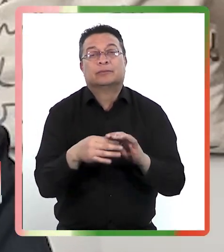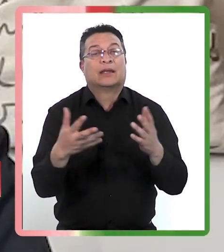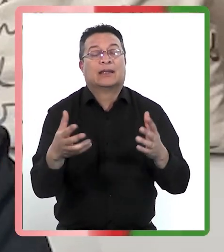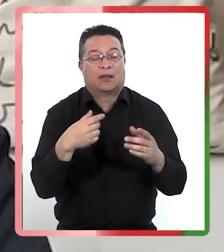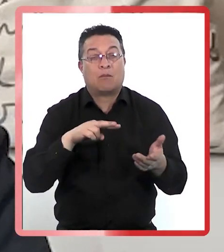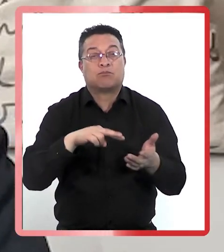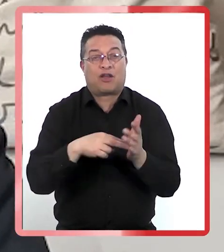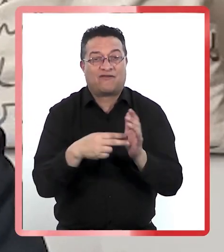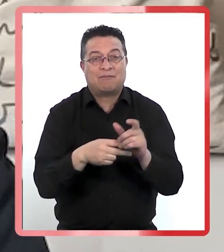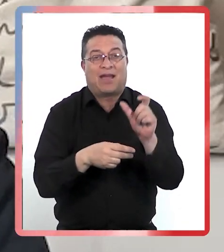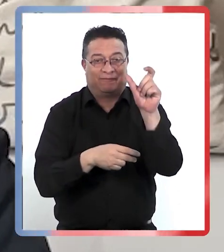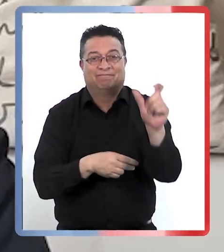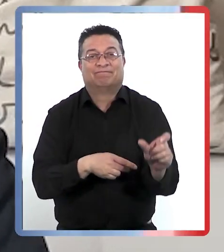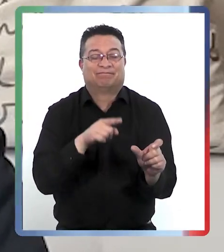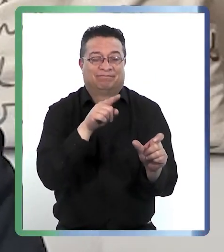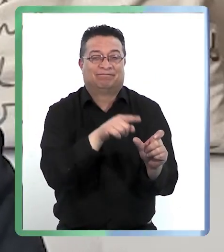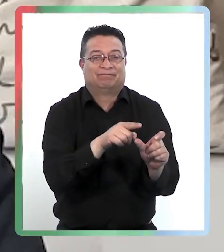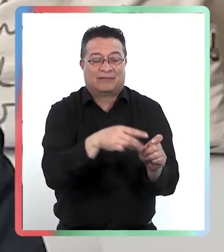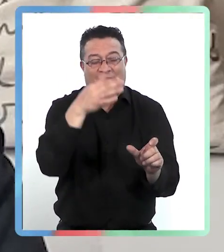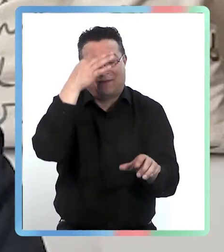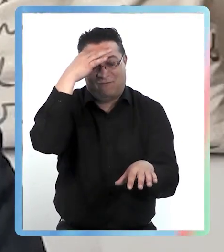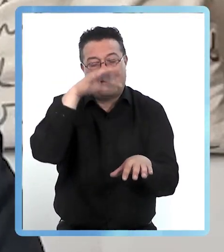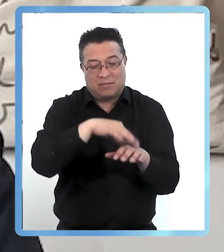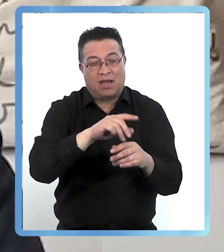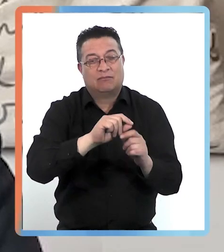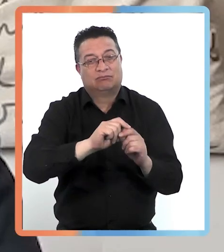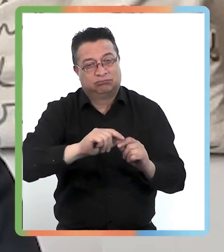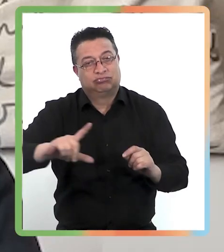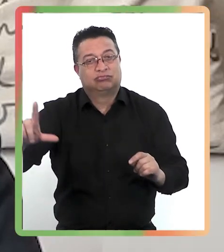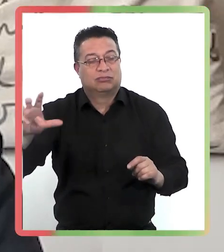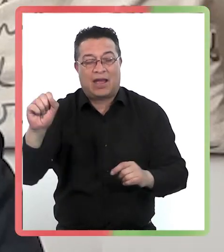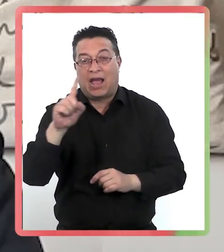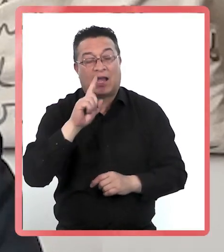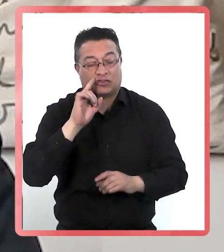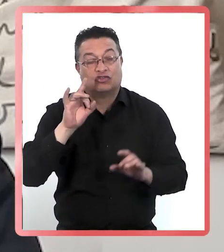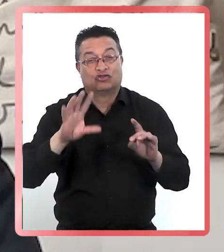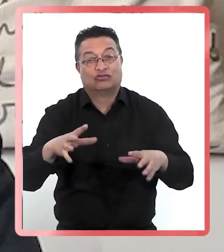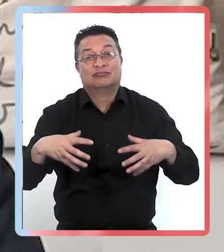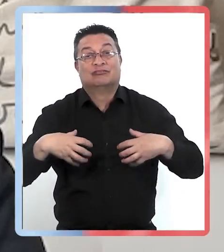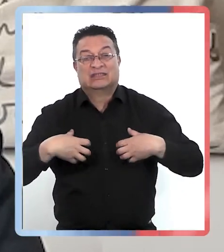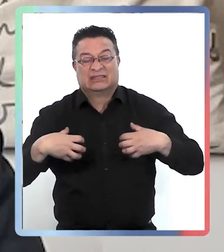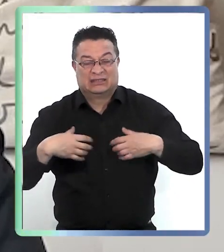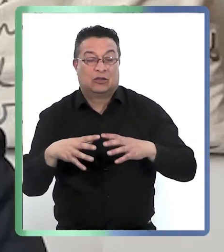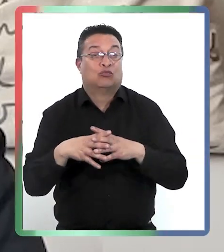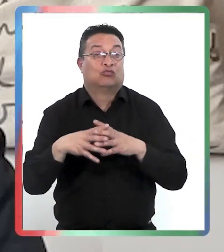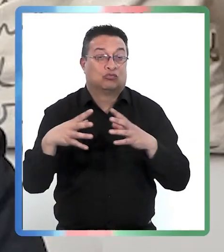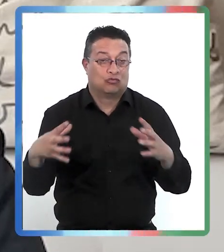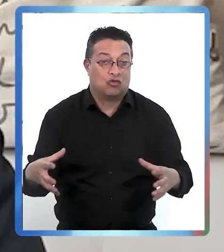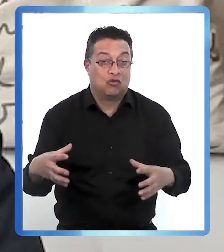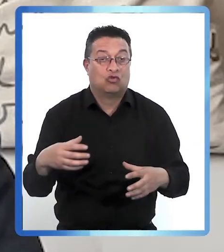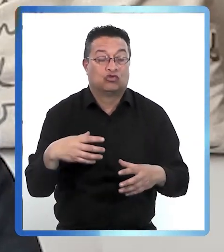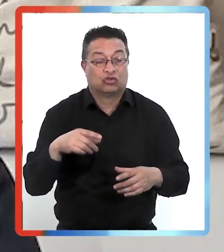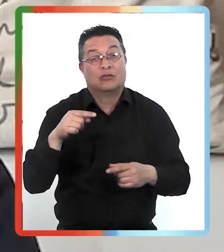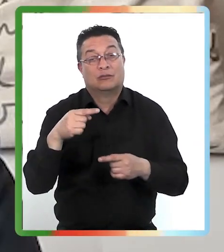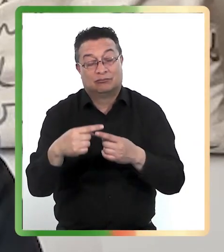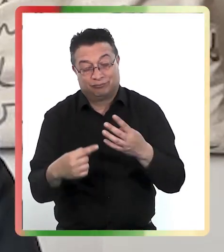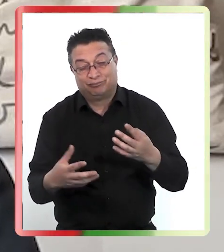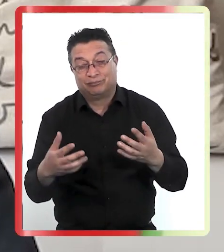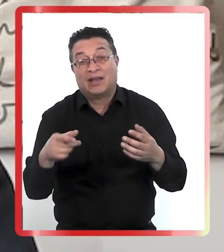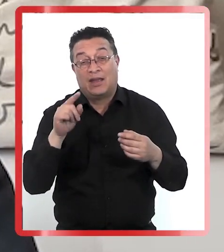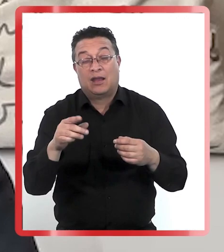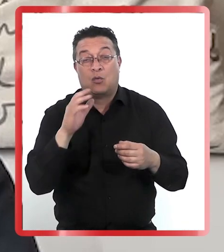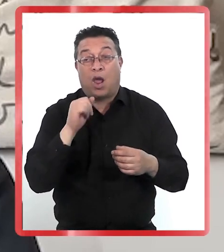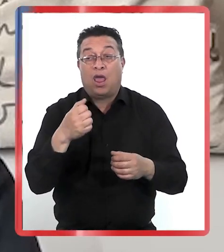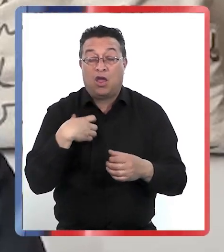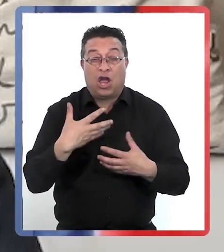tiene que ver con las dificultades del paciente por la enfermedad. ¿Ya? O sea, el paciente a veces se ponen muy molestos o muy irritables